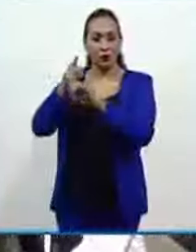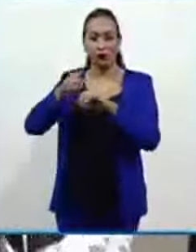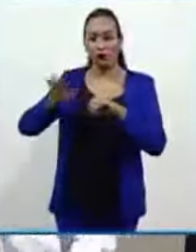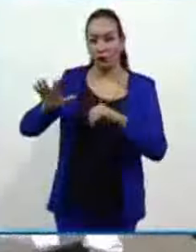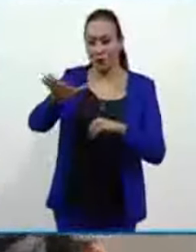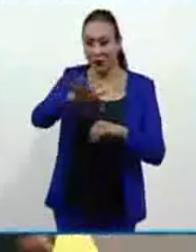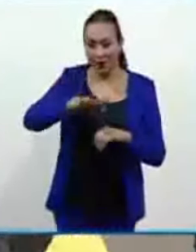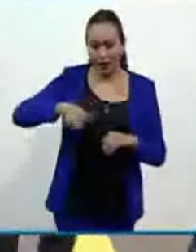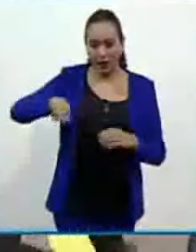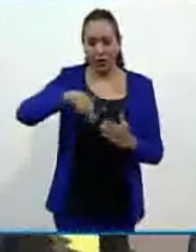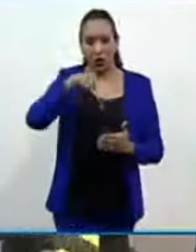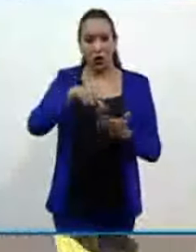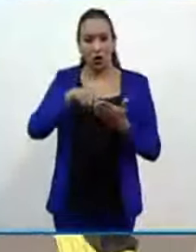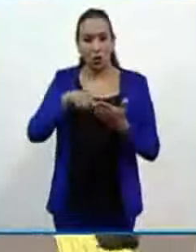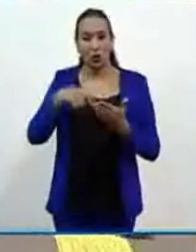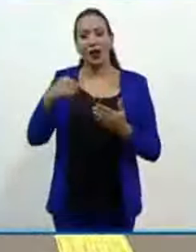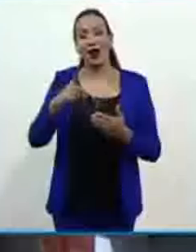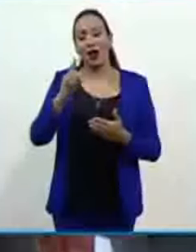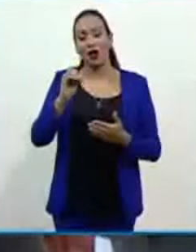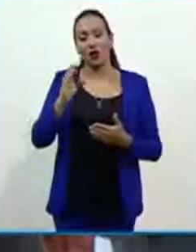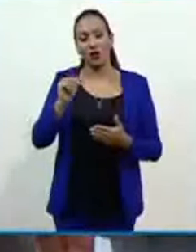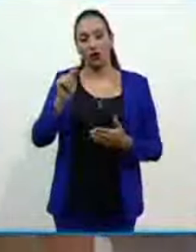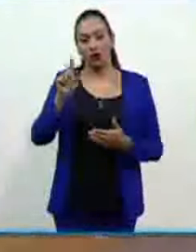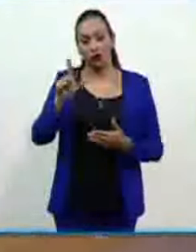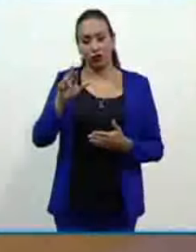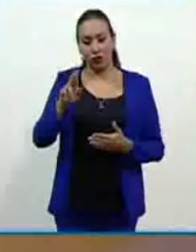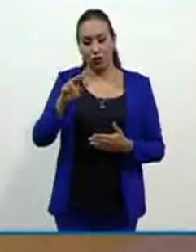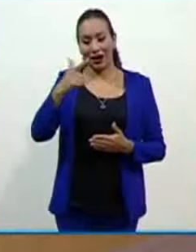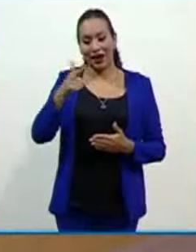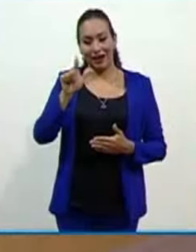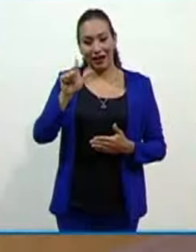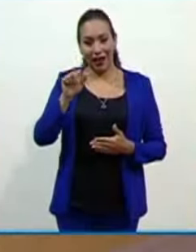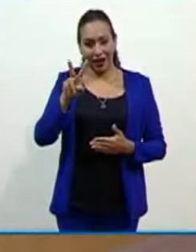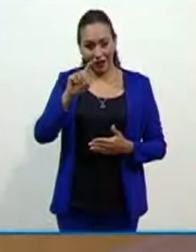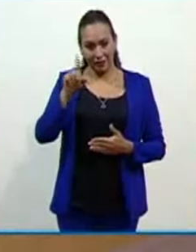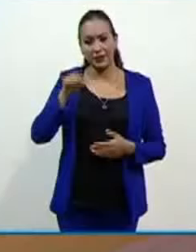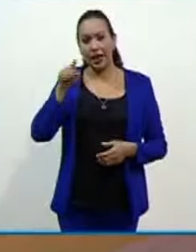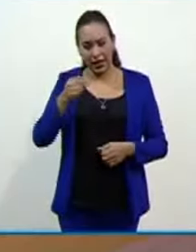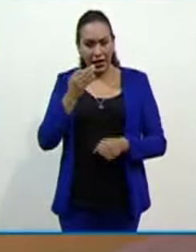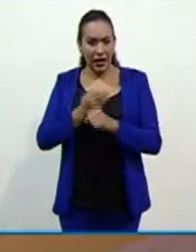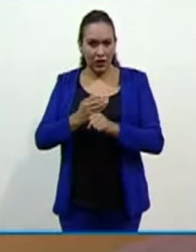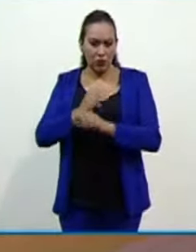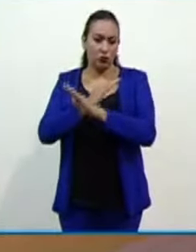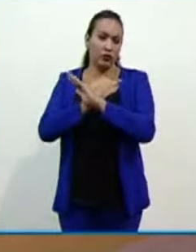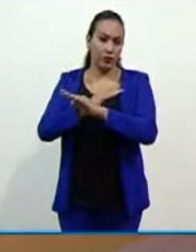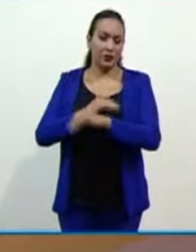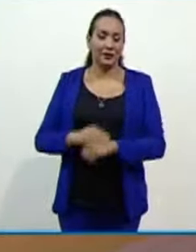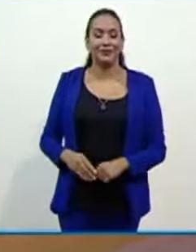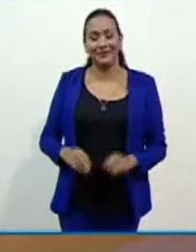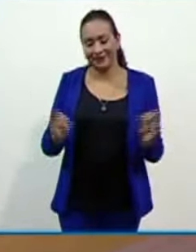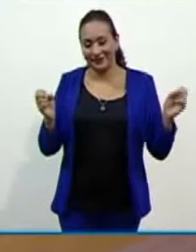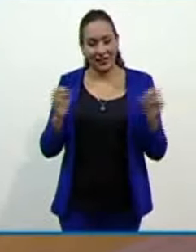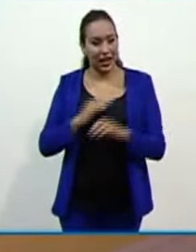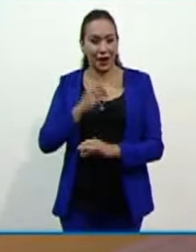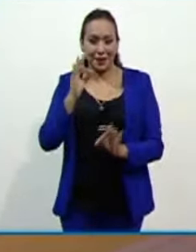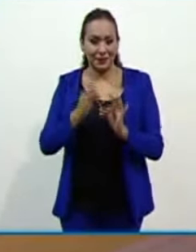estación Doctor Gálvez. Por ahora, el reporte que tenemos, estamos al pendiente. Muchas gracias. Muy buenas tardes a